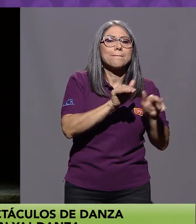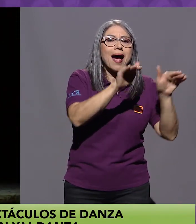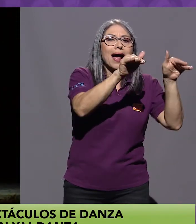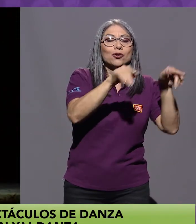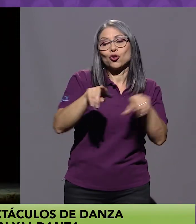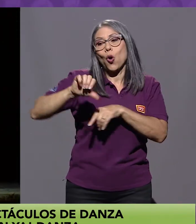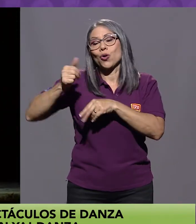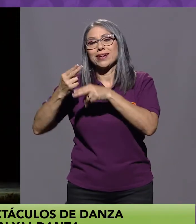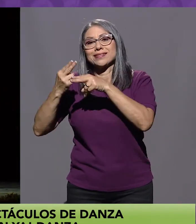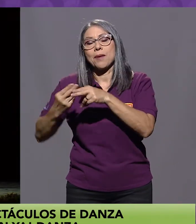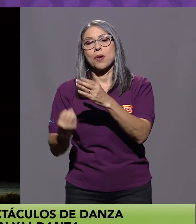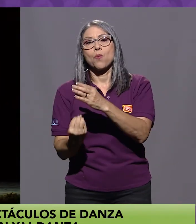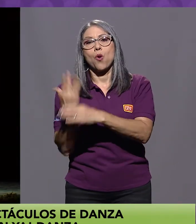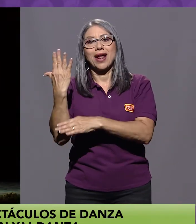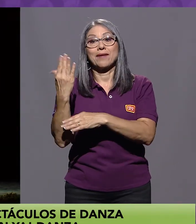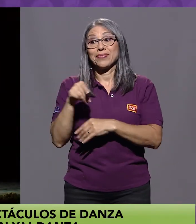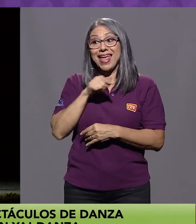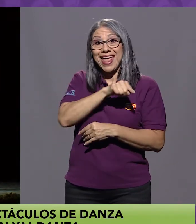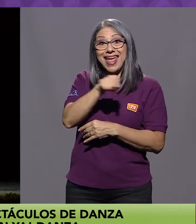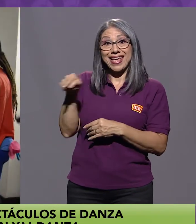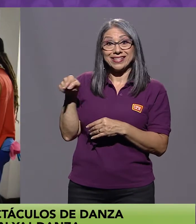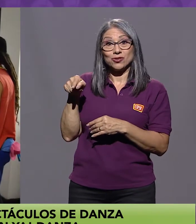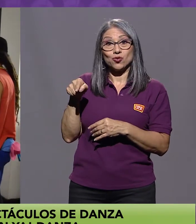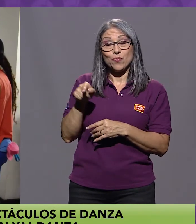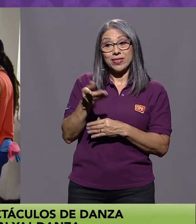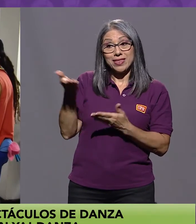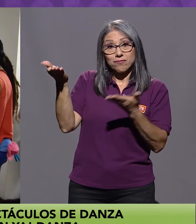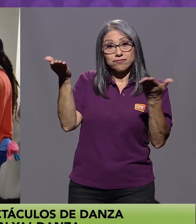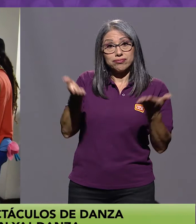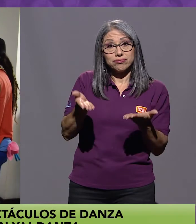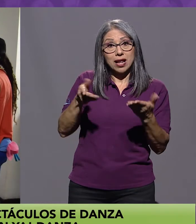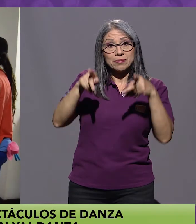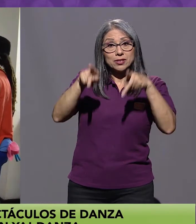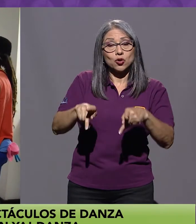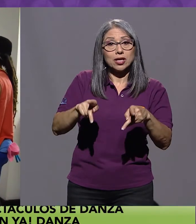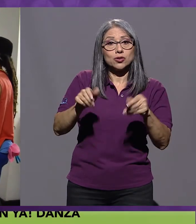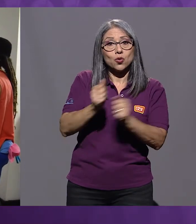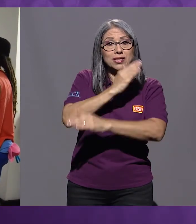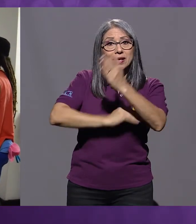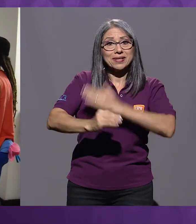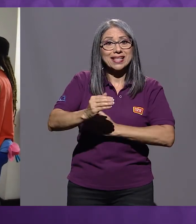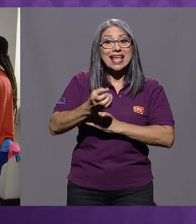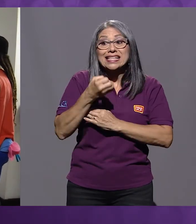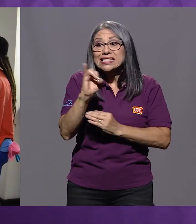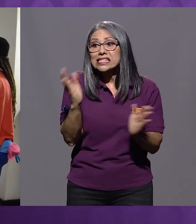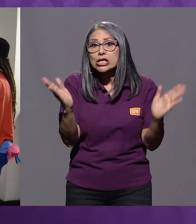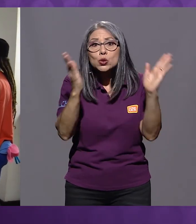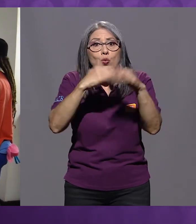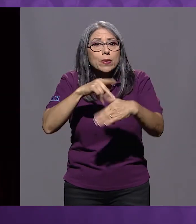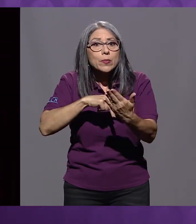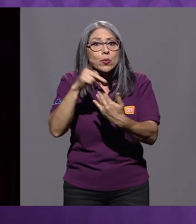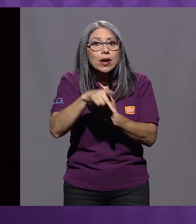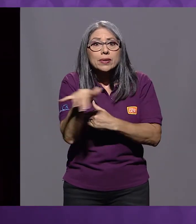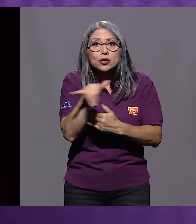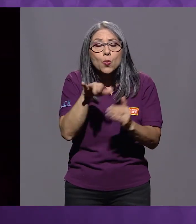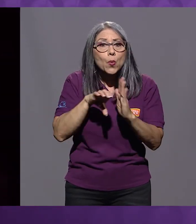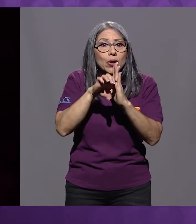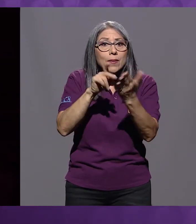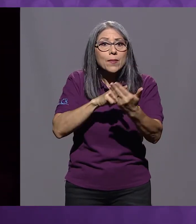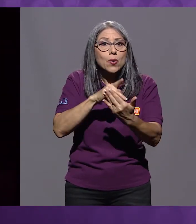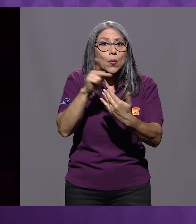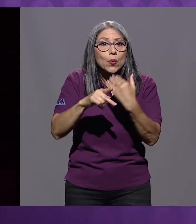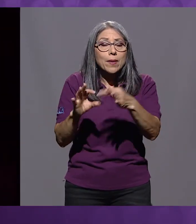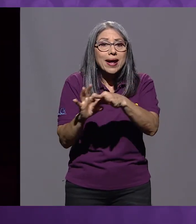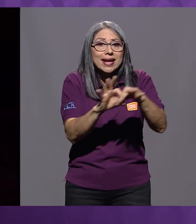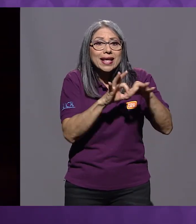con discapacidad es algo por el cual, si no fuera como medios como el de Nexos, no podríamos darle ese enfoque